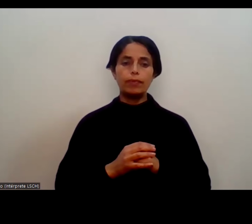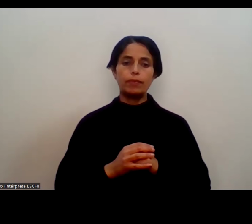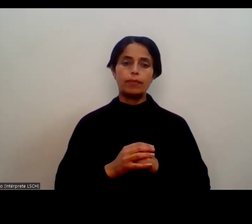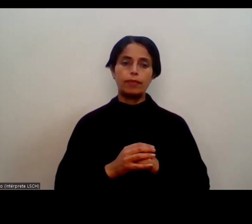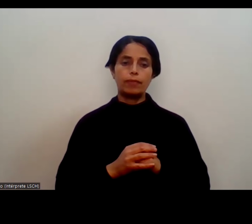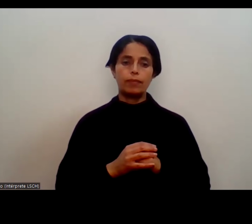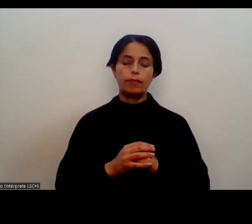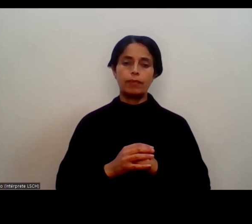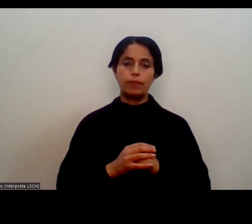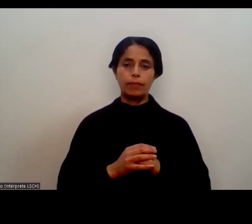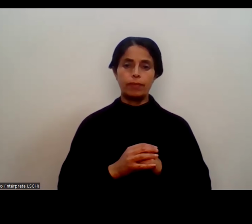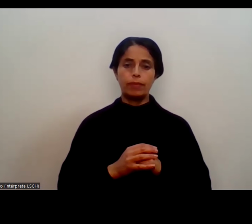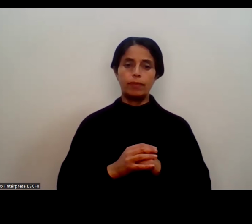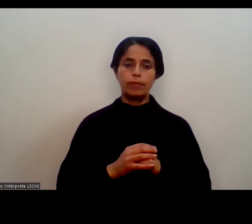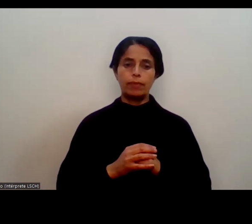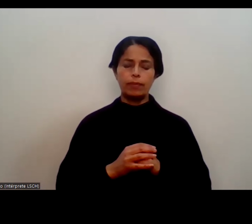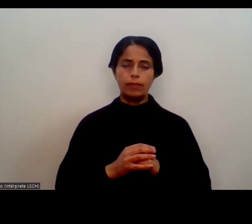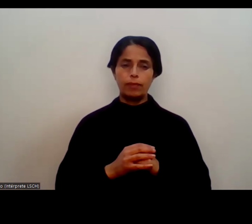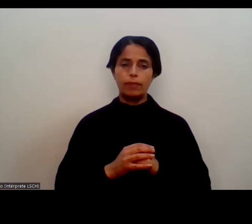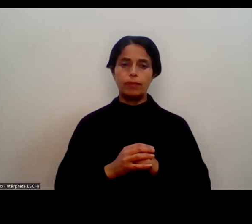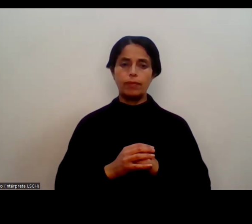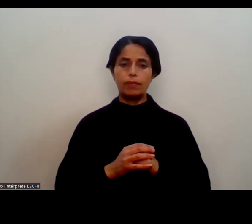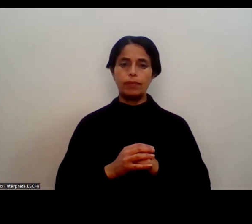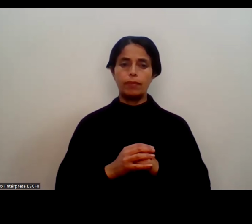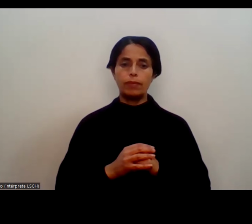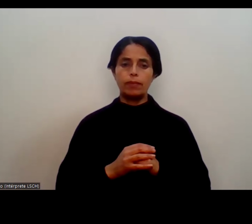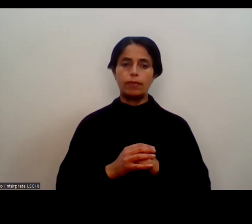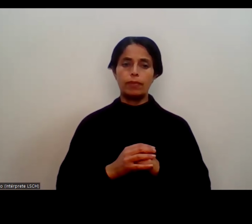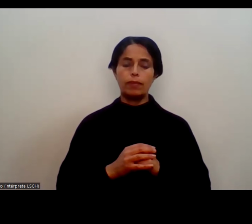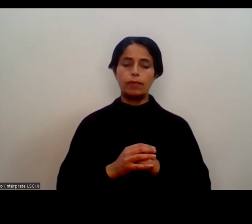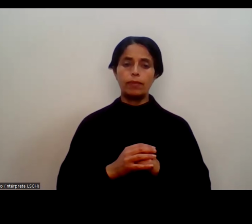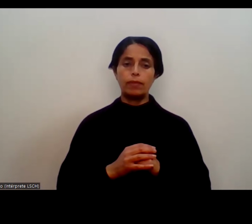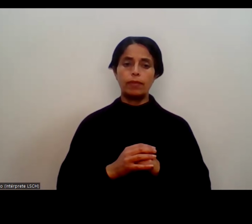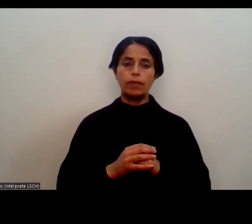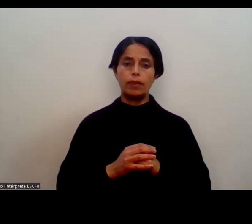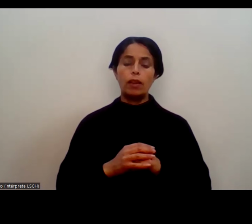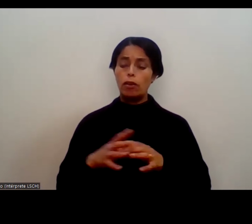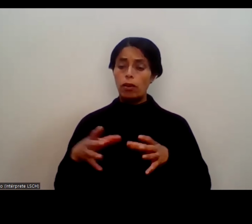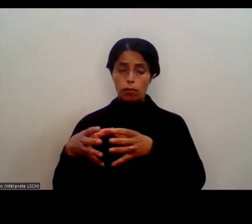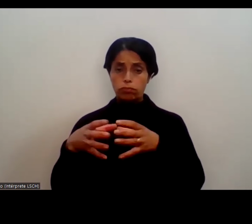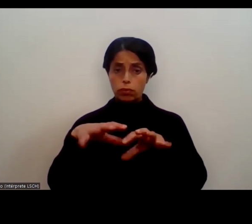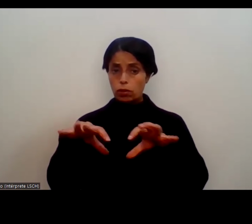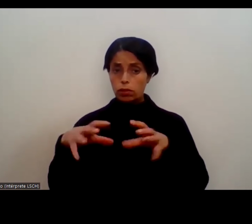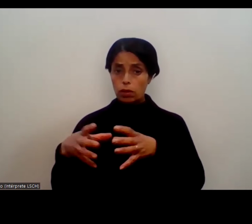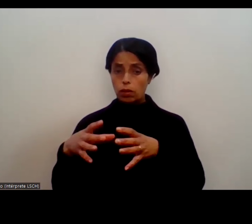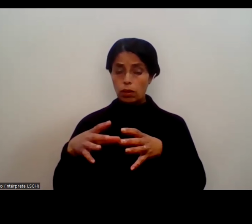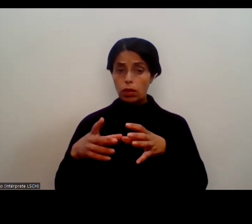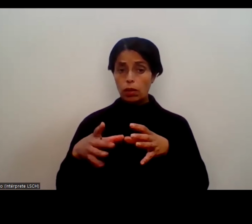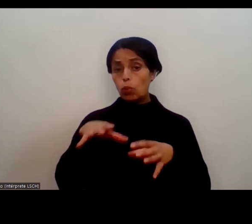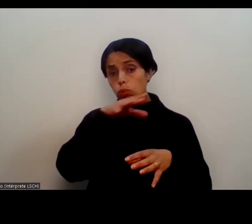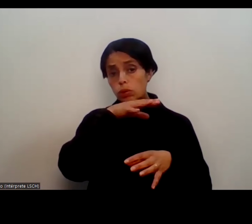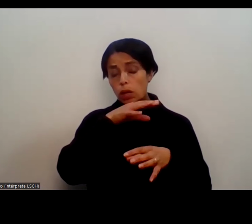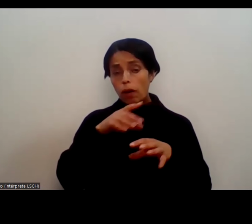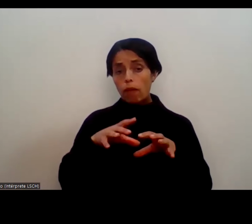entre eh, algún elemento del equipo alucinógeno y